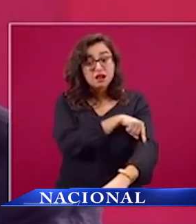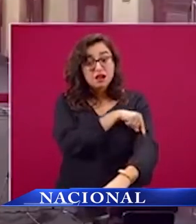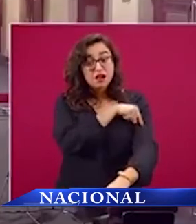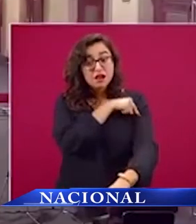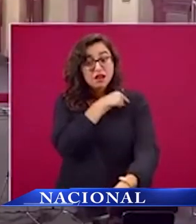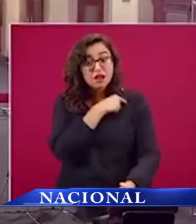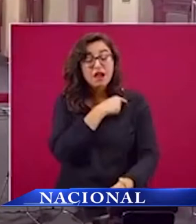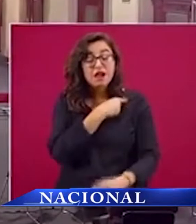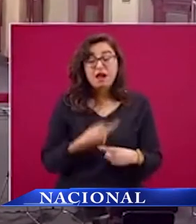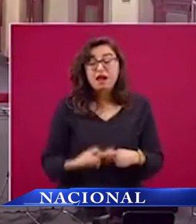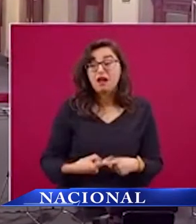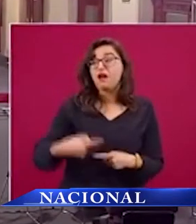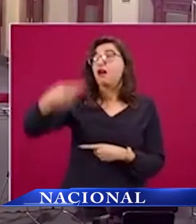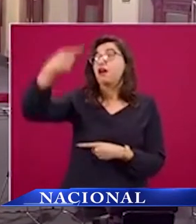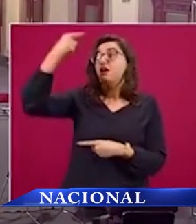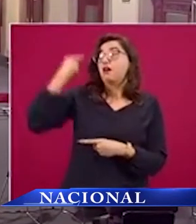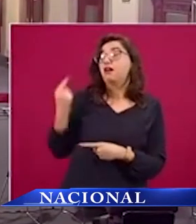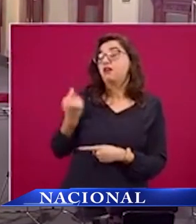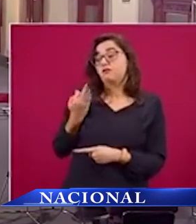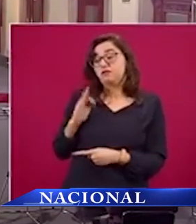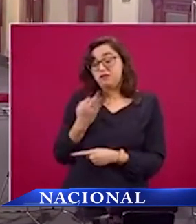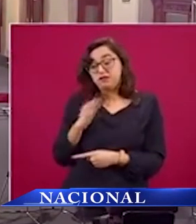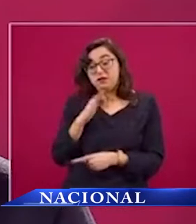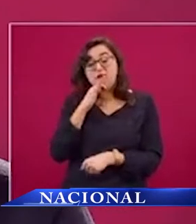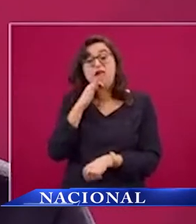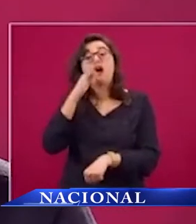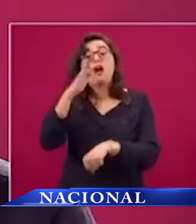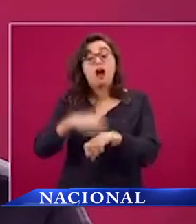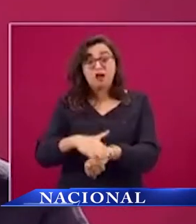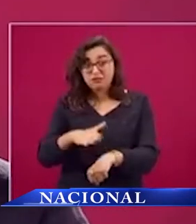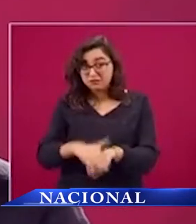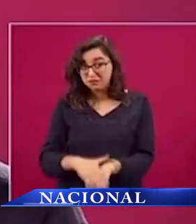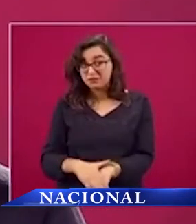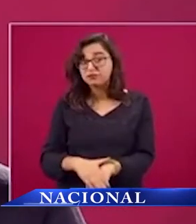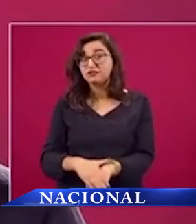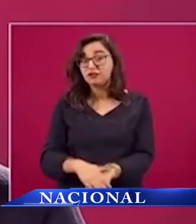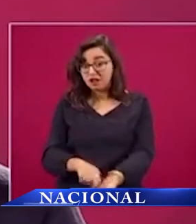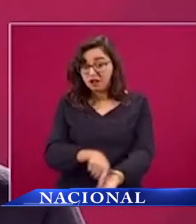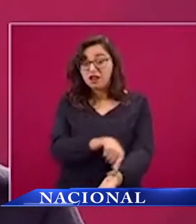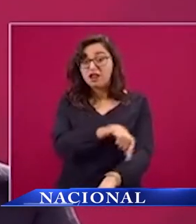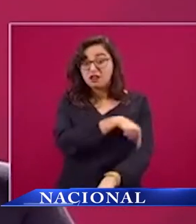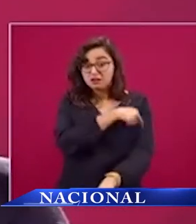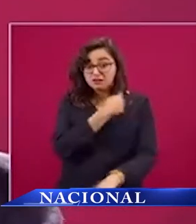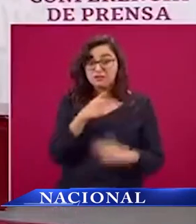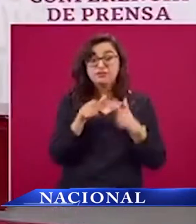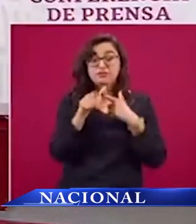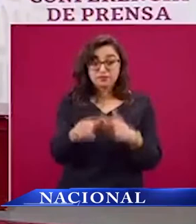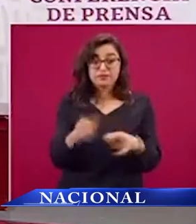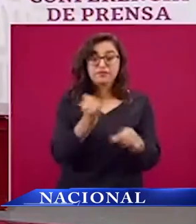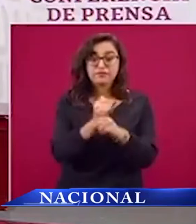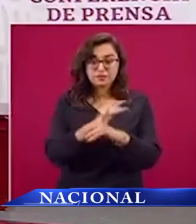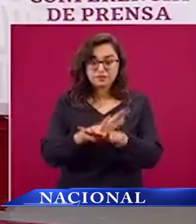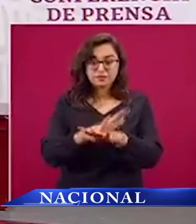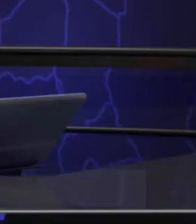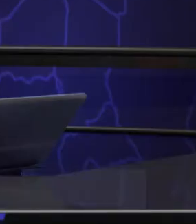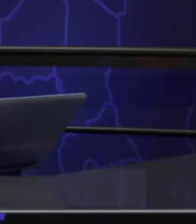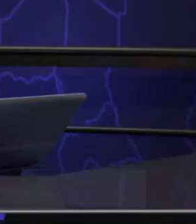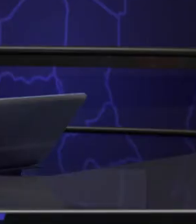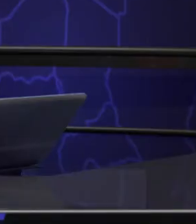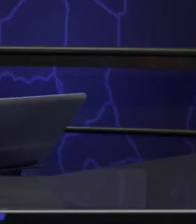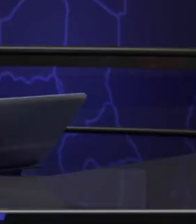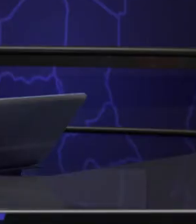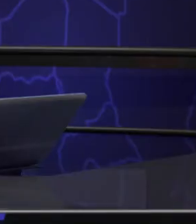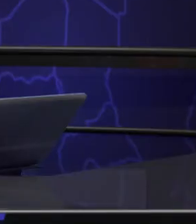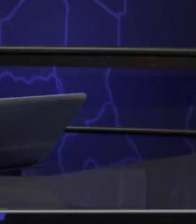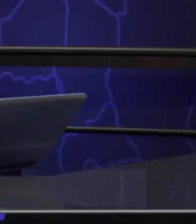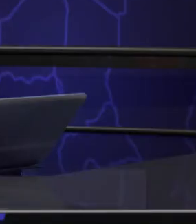esto desde febrero? Y seguiremos informando. Vamos a abrir a preguntas y bueno,